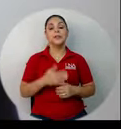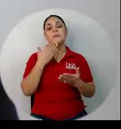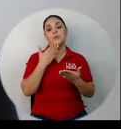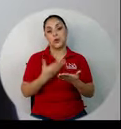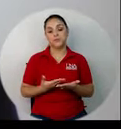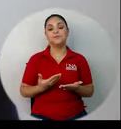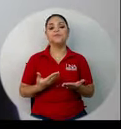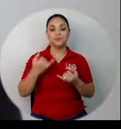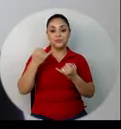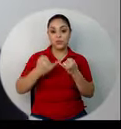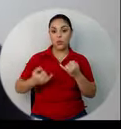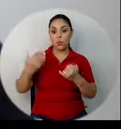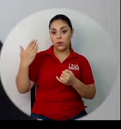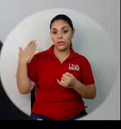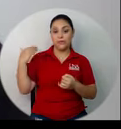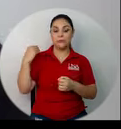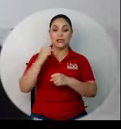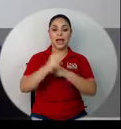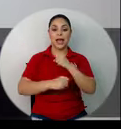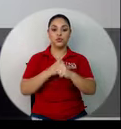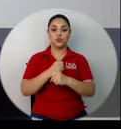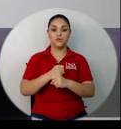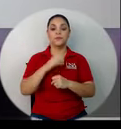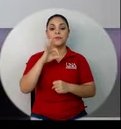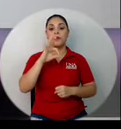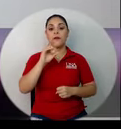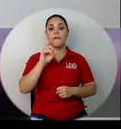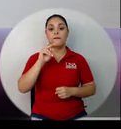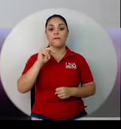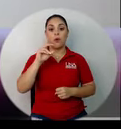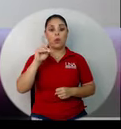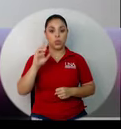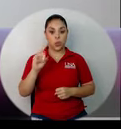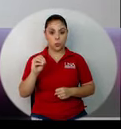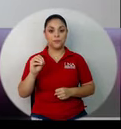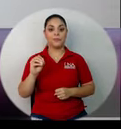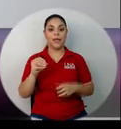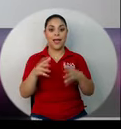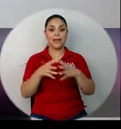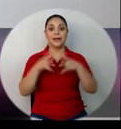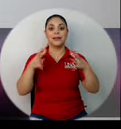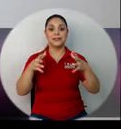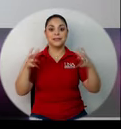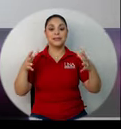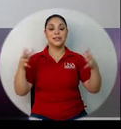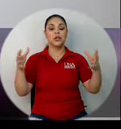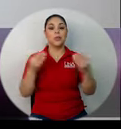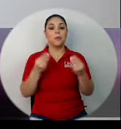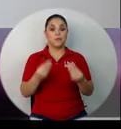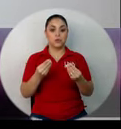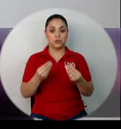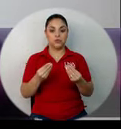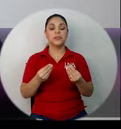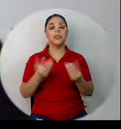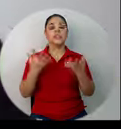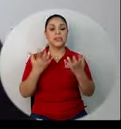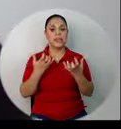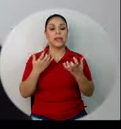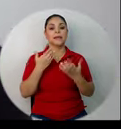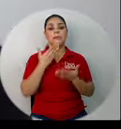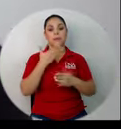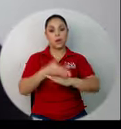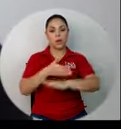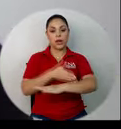Bueno, en los últimos años el fondo ha crecido mucho, ¿verdad? Le ha dado más importancia en diversificar